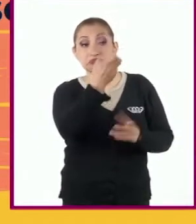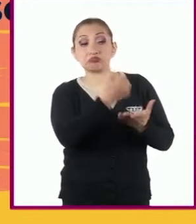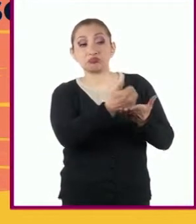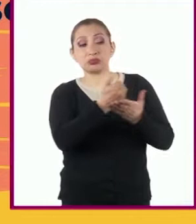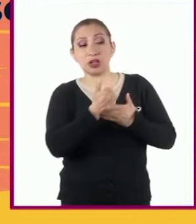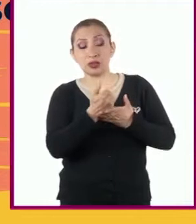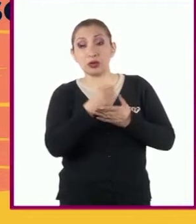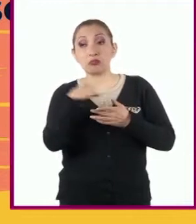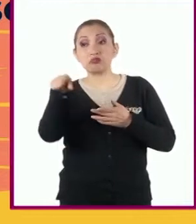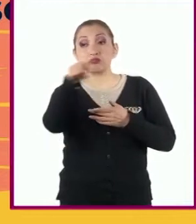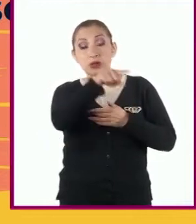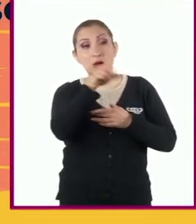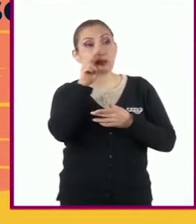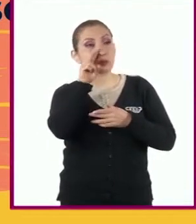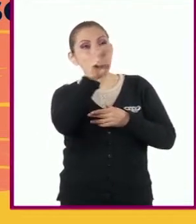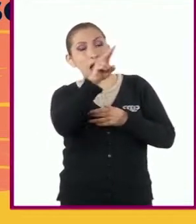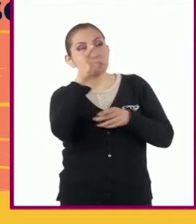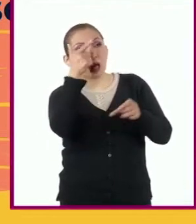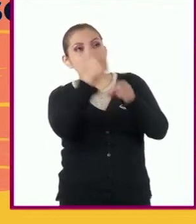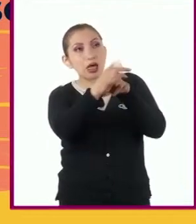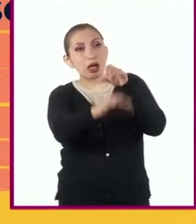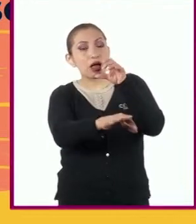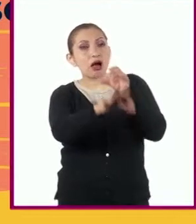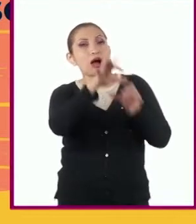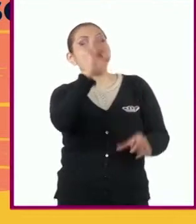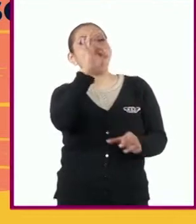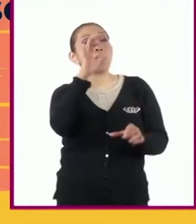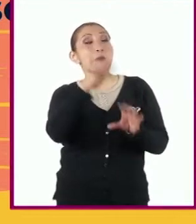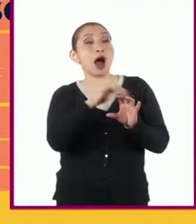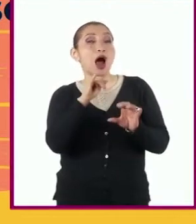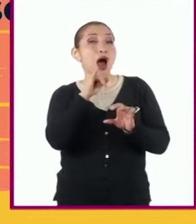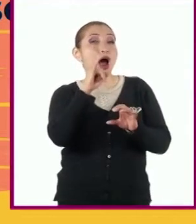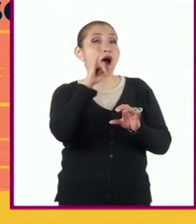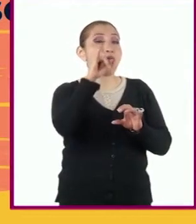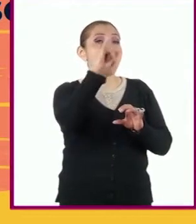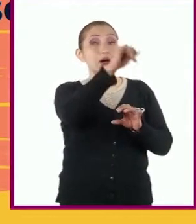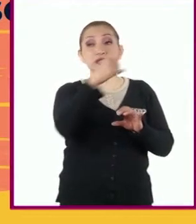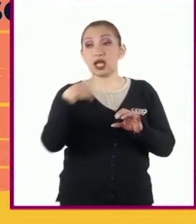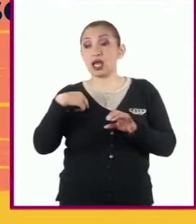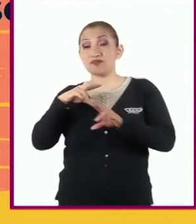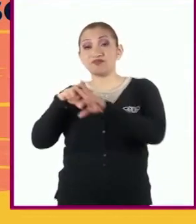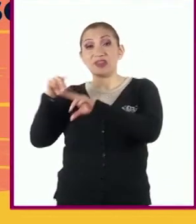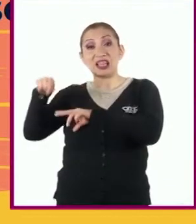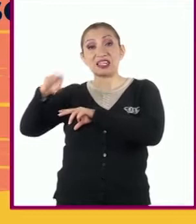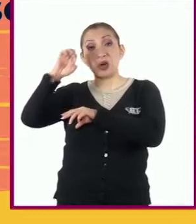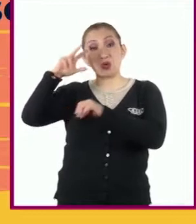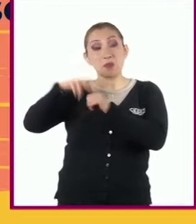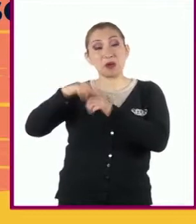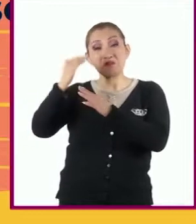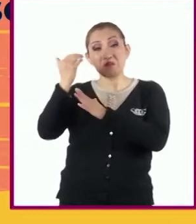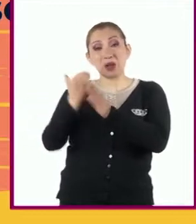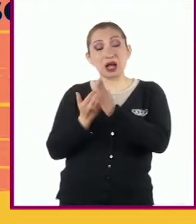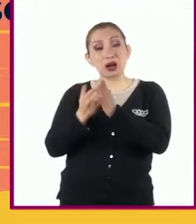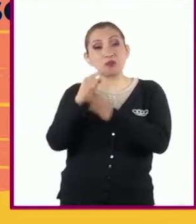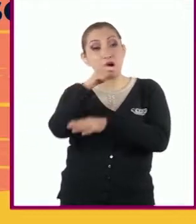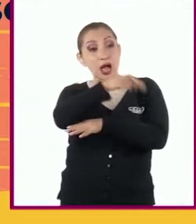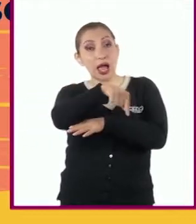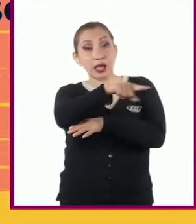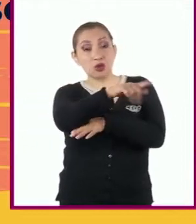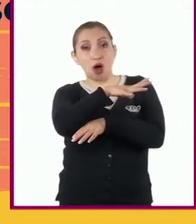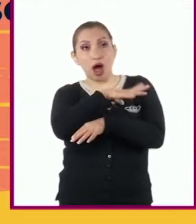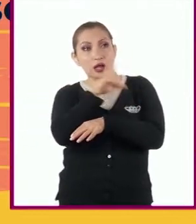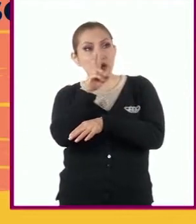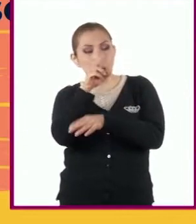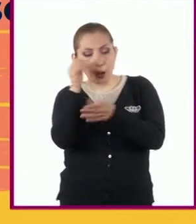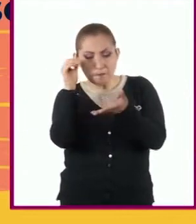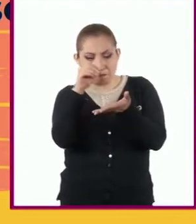les ha permitido extender sus descubrimientos mucho más allá que los astrónomos de Europa, pues han conseguido hacer